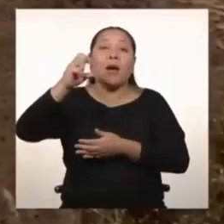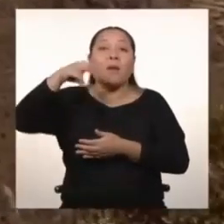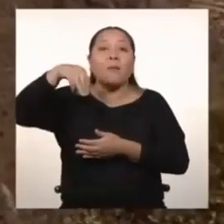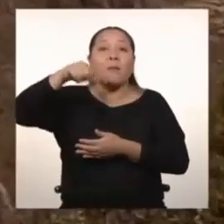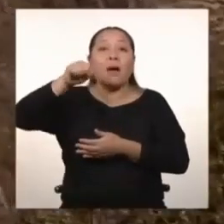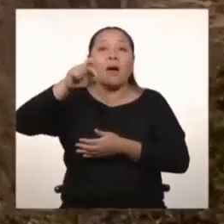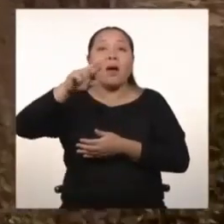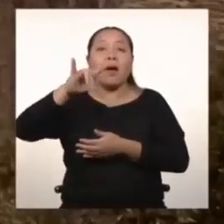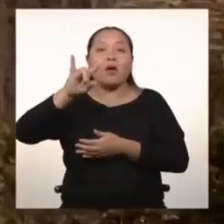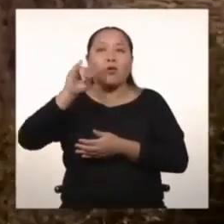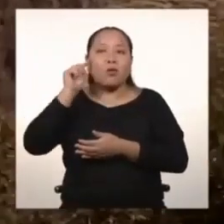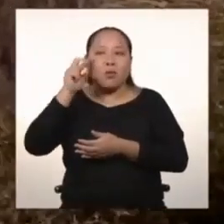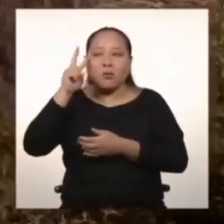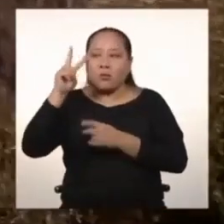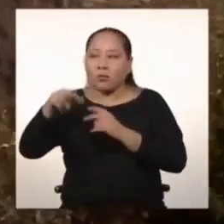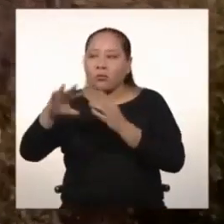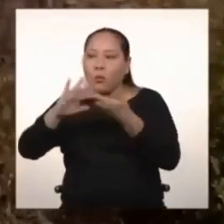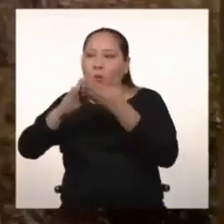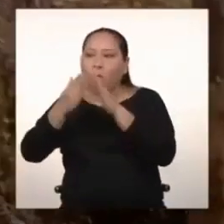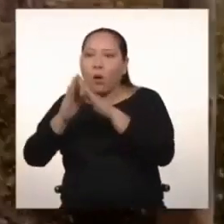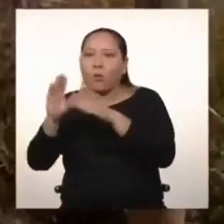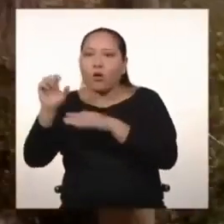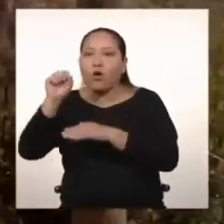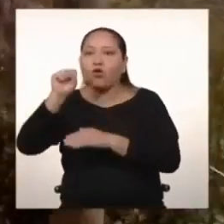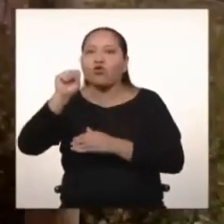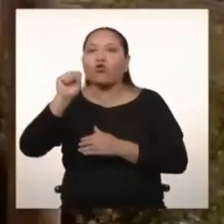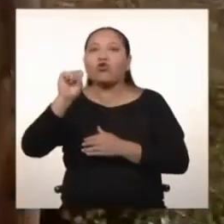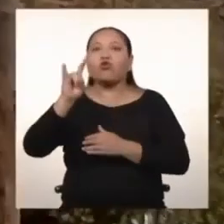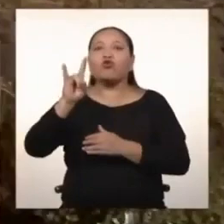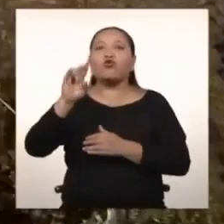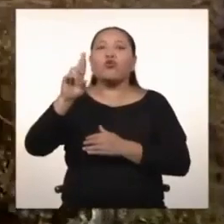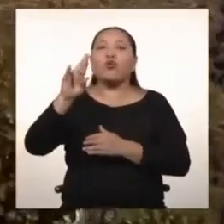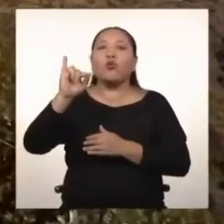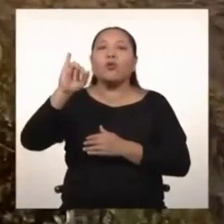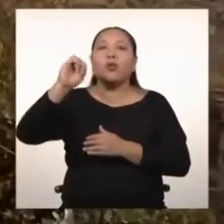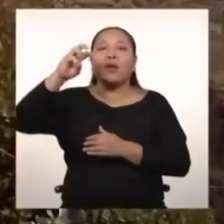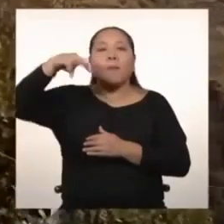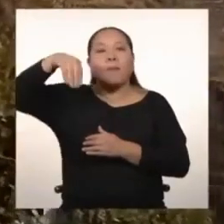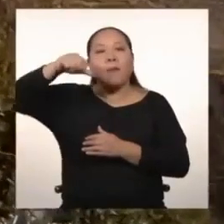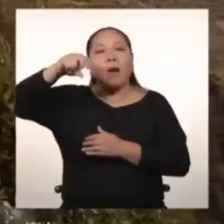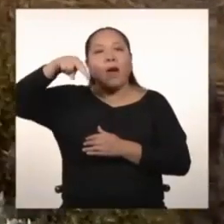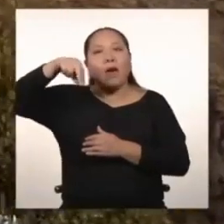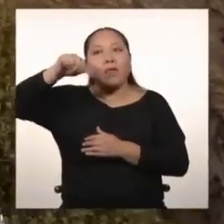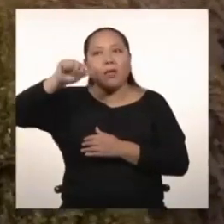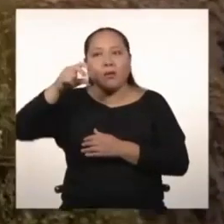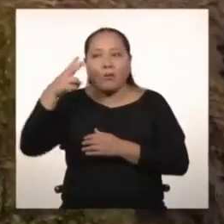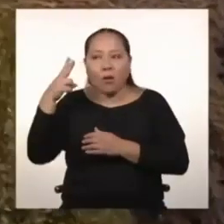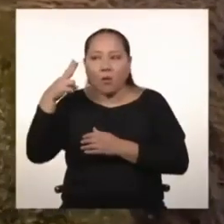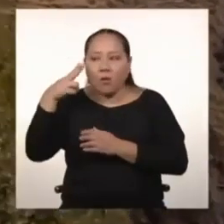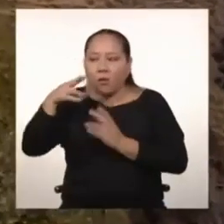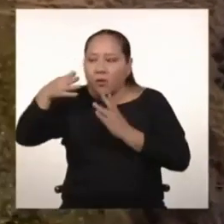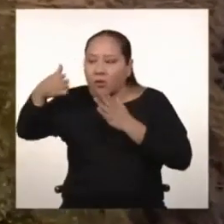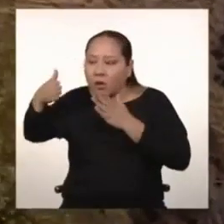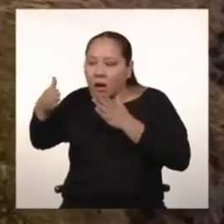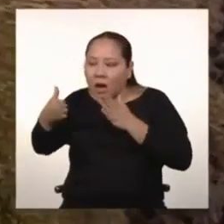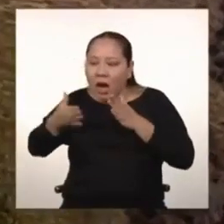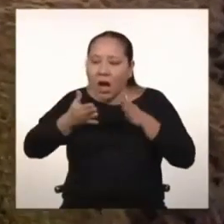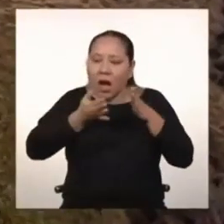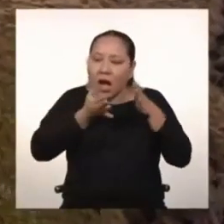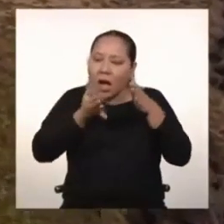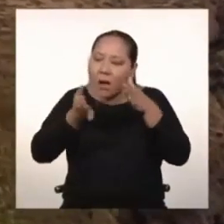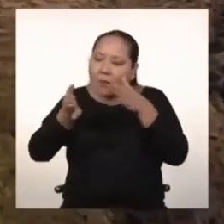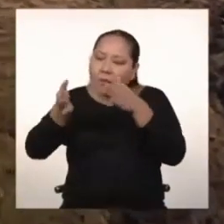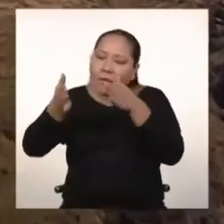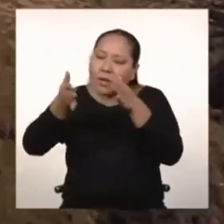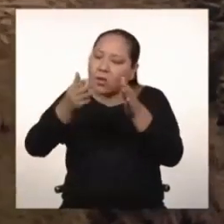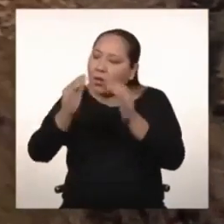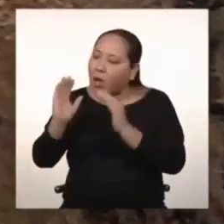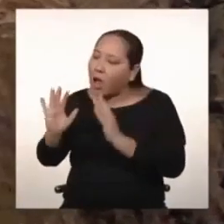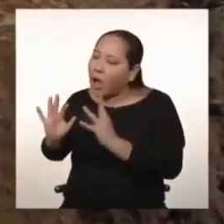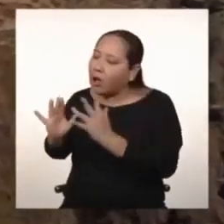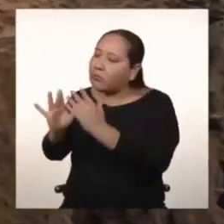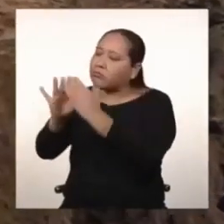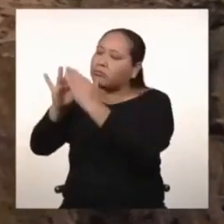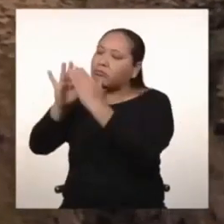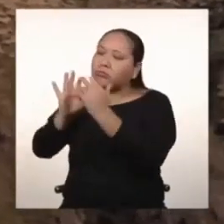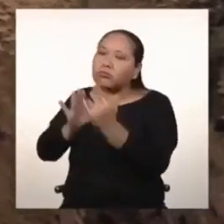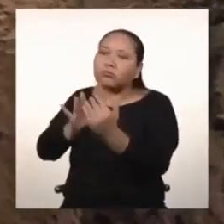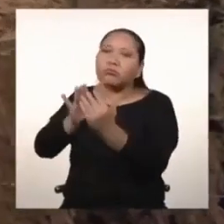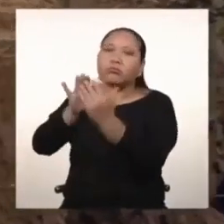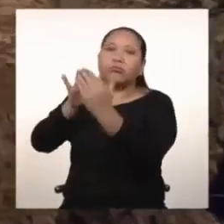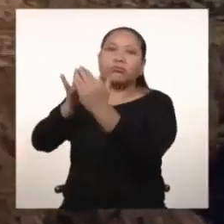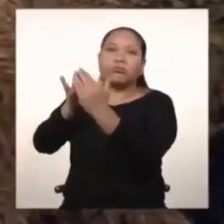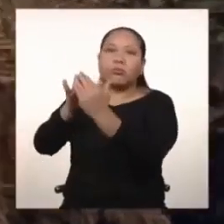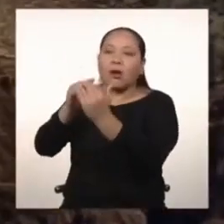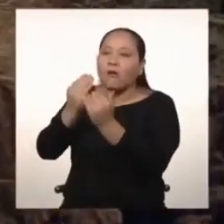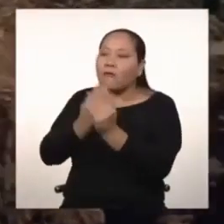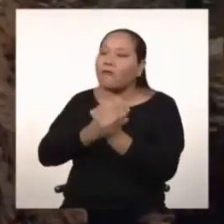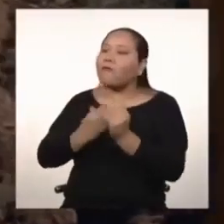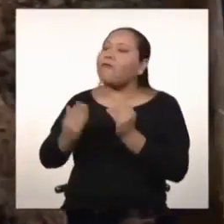hemos visto ahí en el camino, aferrado a las montañas, frente al cañón de la